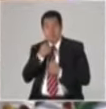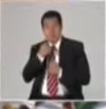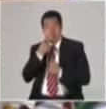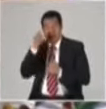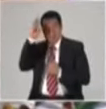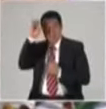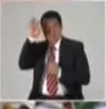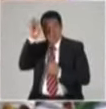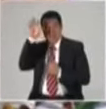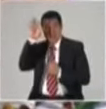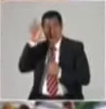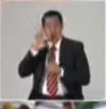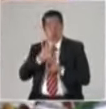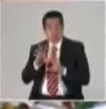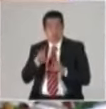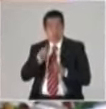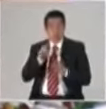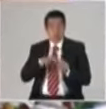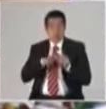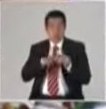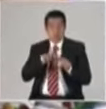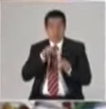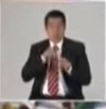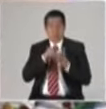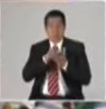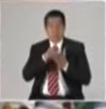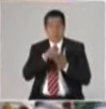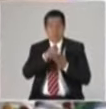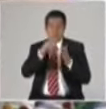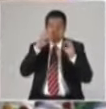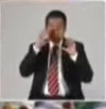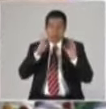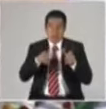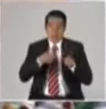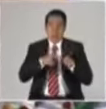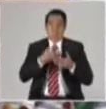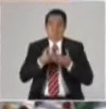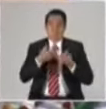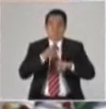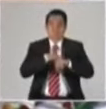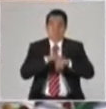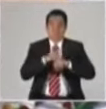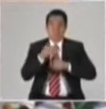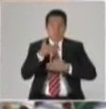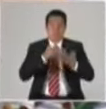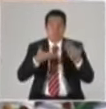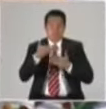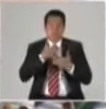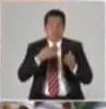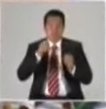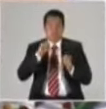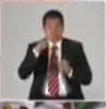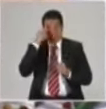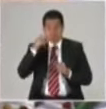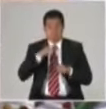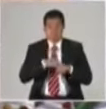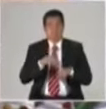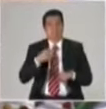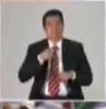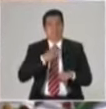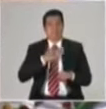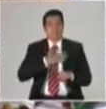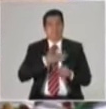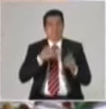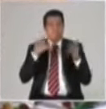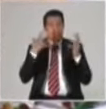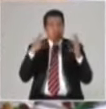la atención que se ha dado en este estado al tema y realmente a los contagios de la pandemia, mi